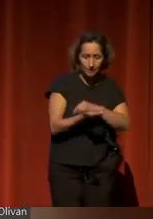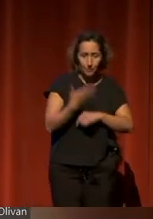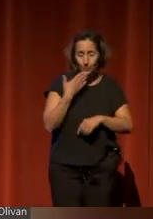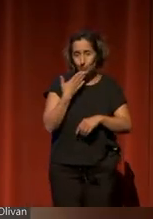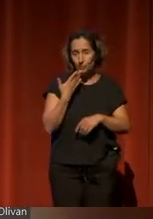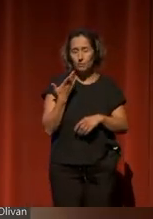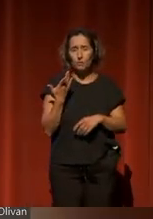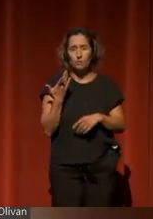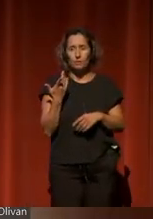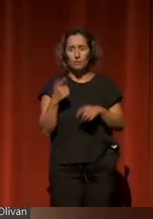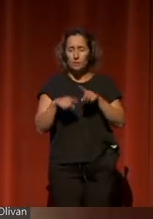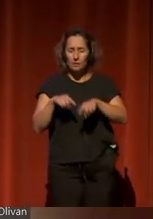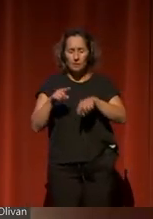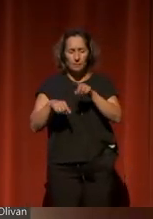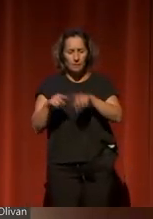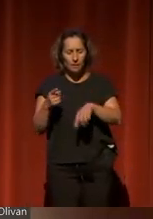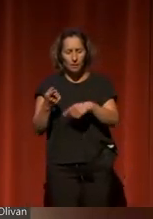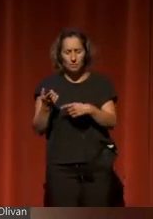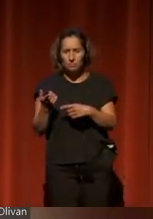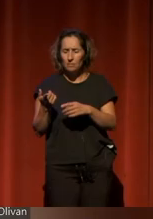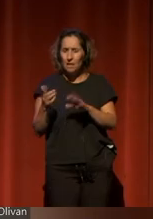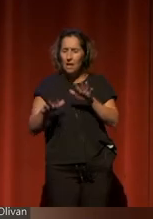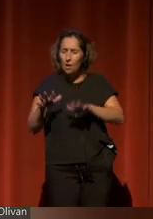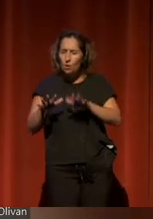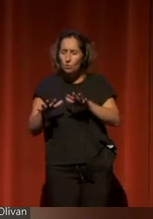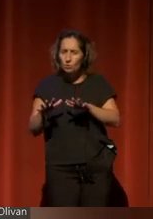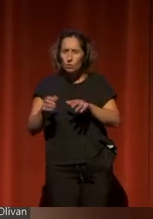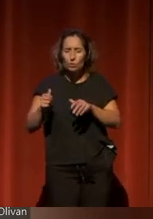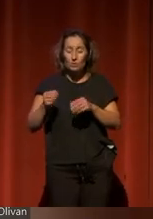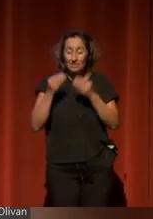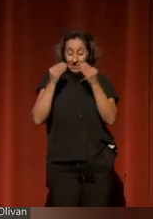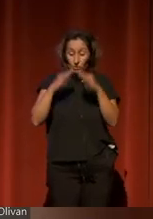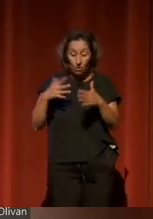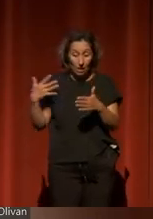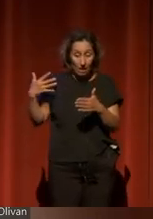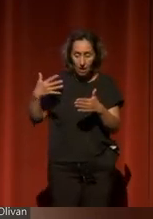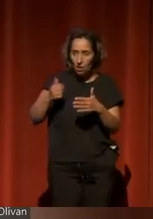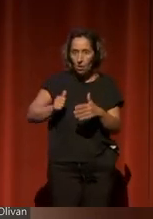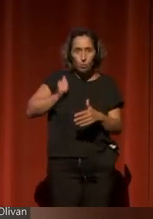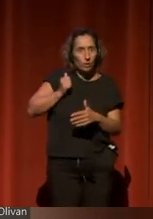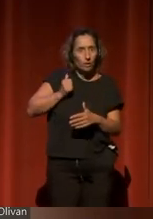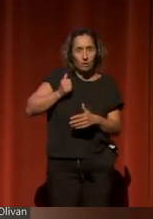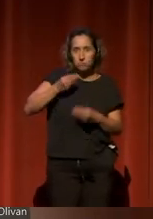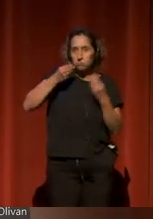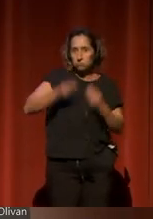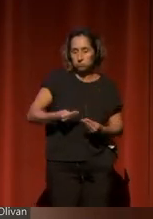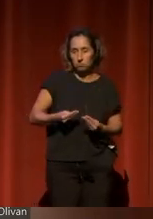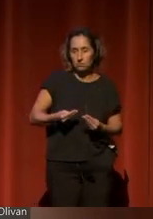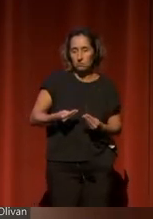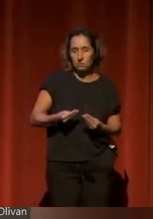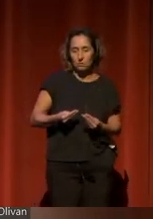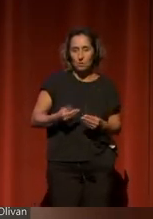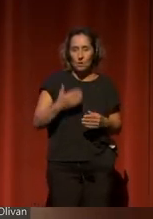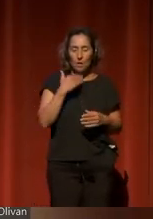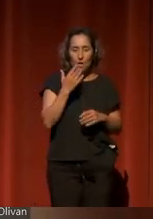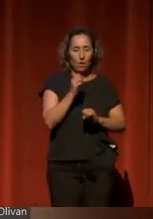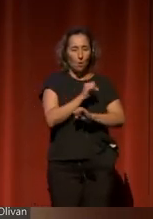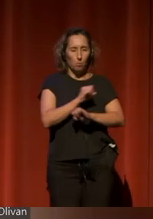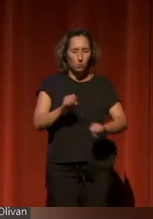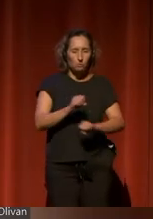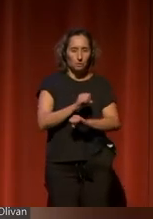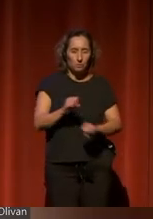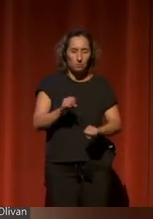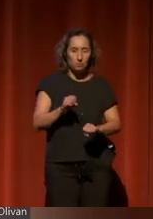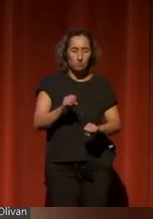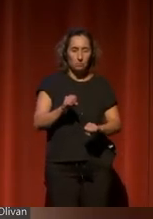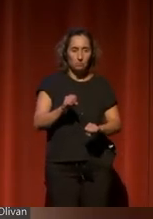mnos determinados se ha abierto una ventana de oportunidad histórica en la que esto deja de ser una quimera imposible y empieza a